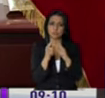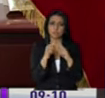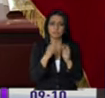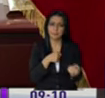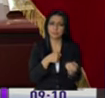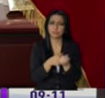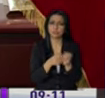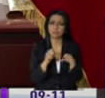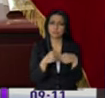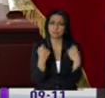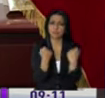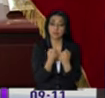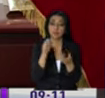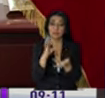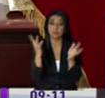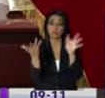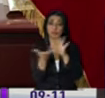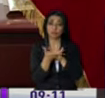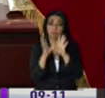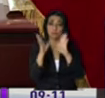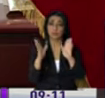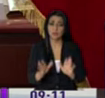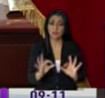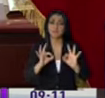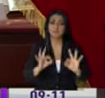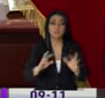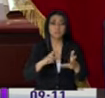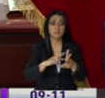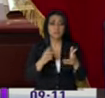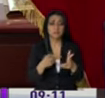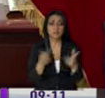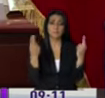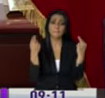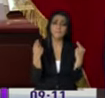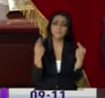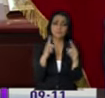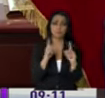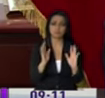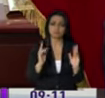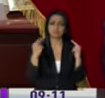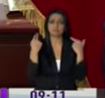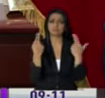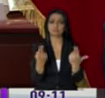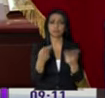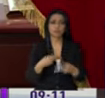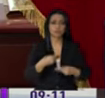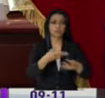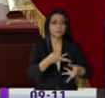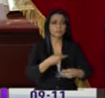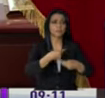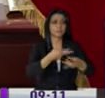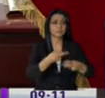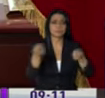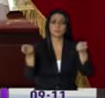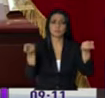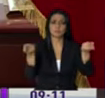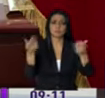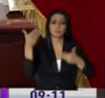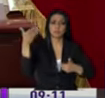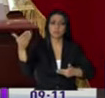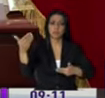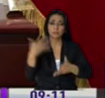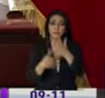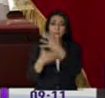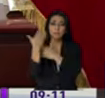social a la revolución no implican claudicaciones ni entreguismos, peor reparto alguno del poder político a la manera de la